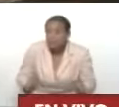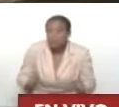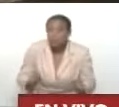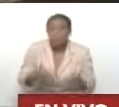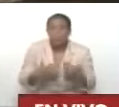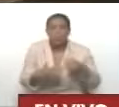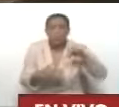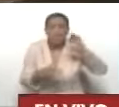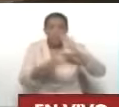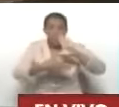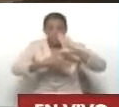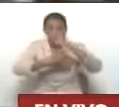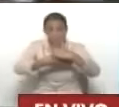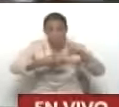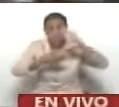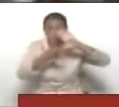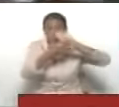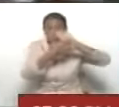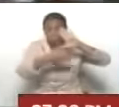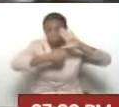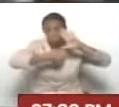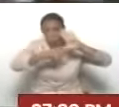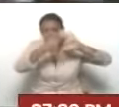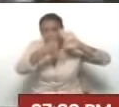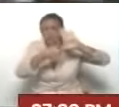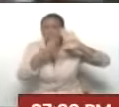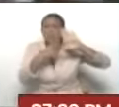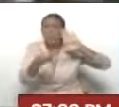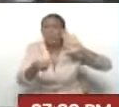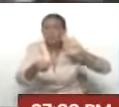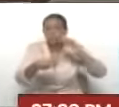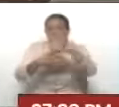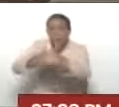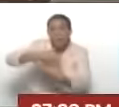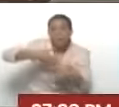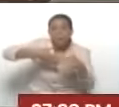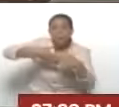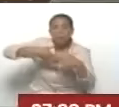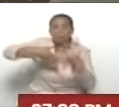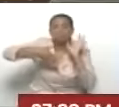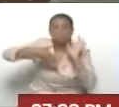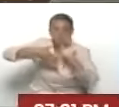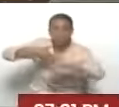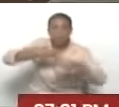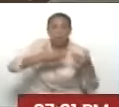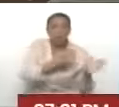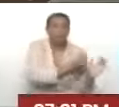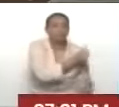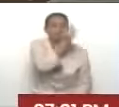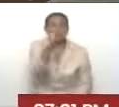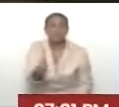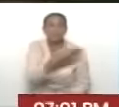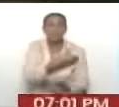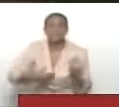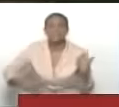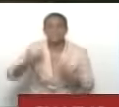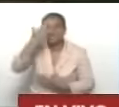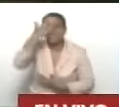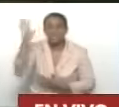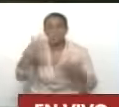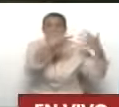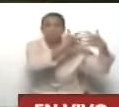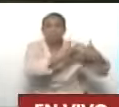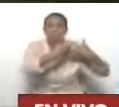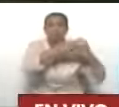decían que no, que ellos ya sabían quién iba a poner de presidente, un gallo